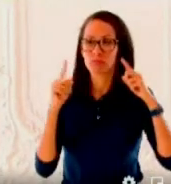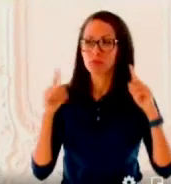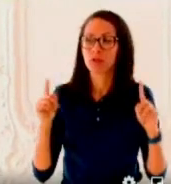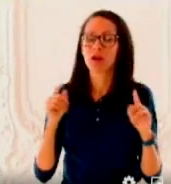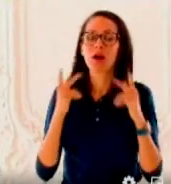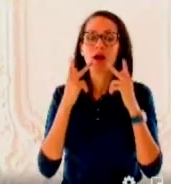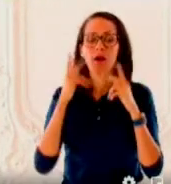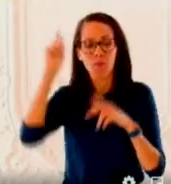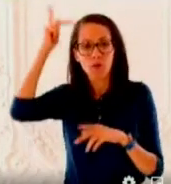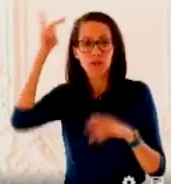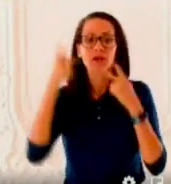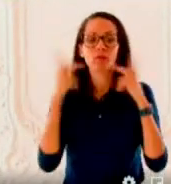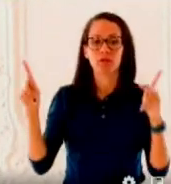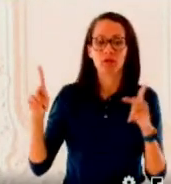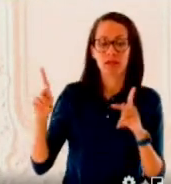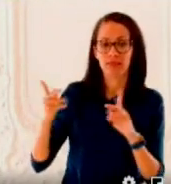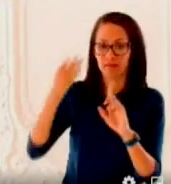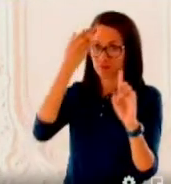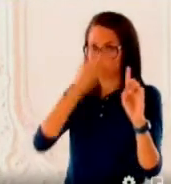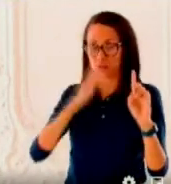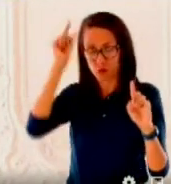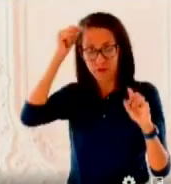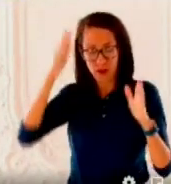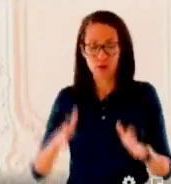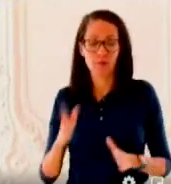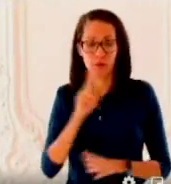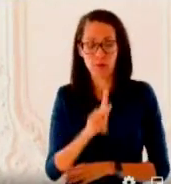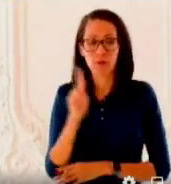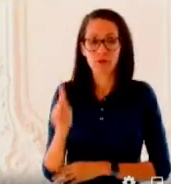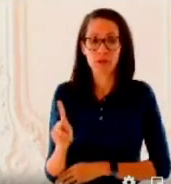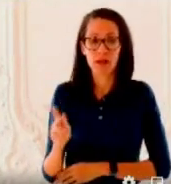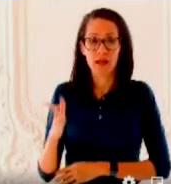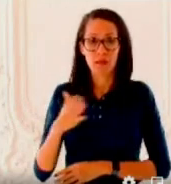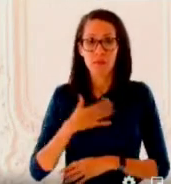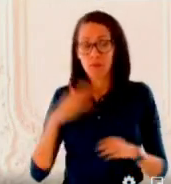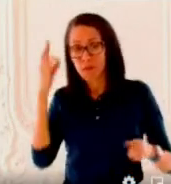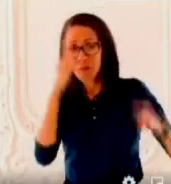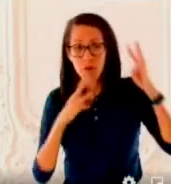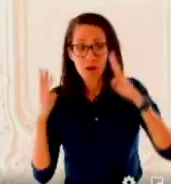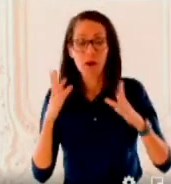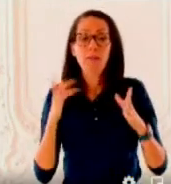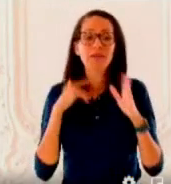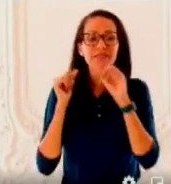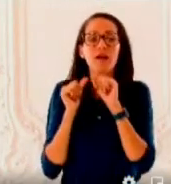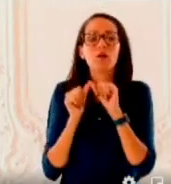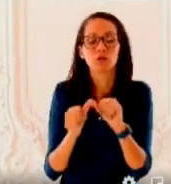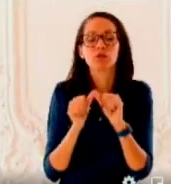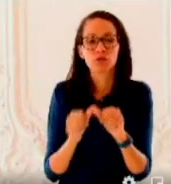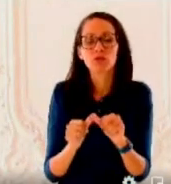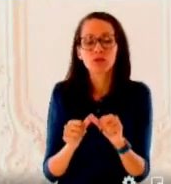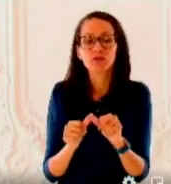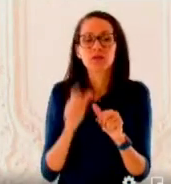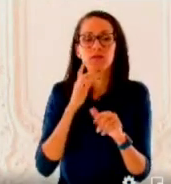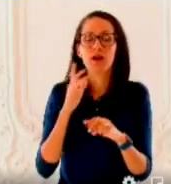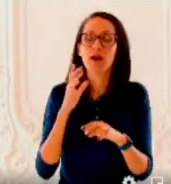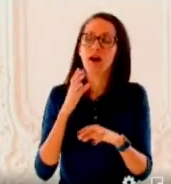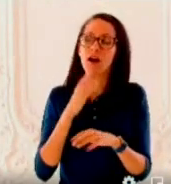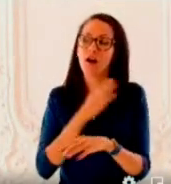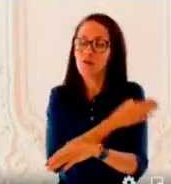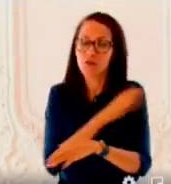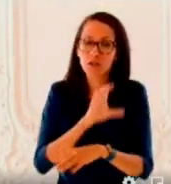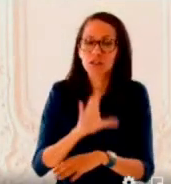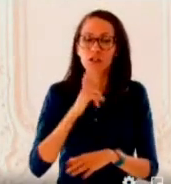política pública del señor gobernador Pierluisi. Así que en ese sentido no me preocupa porque se va a continuar y se va a fortalecer esa relación